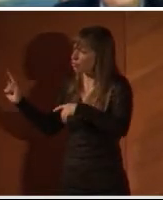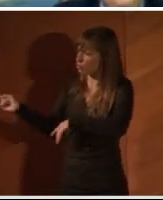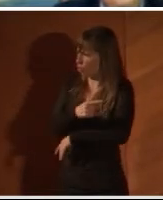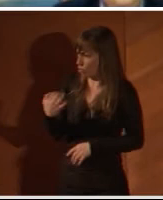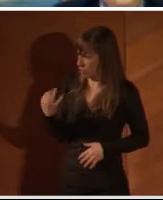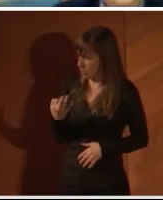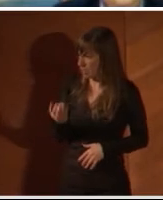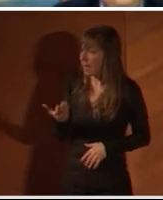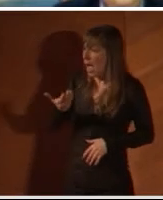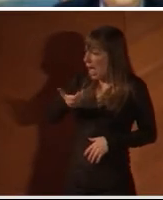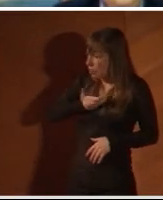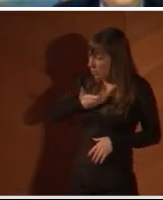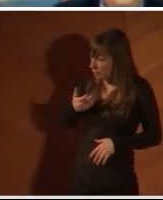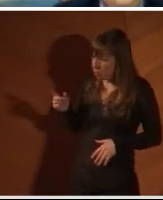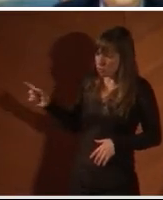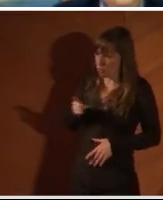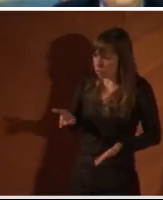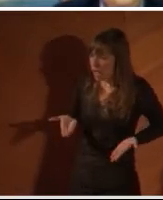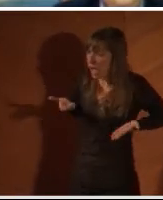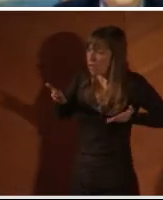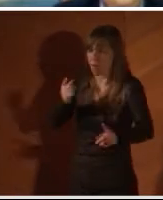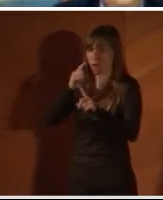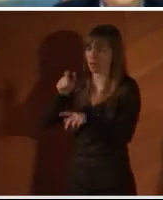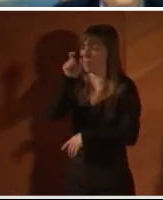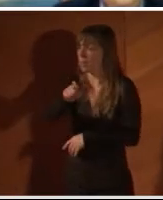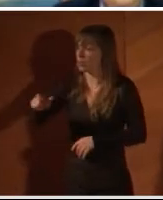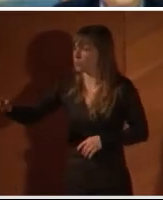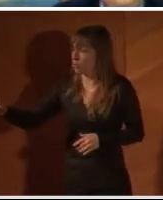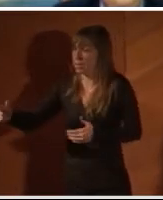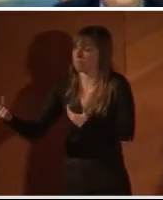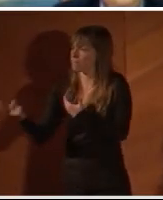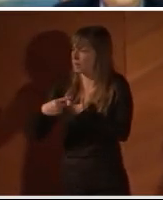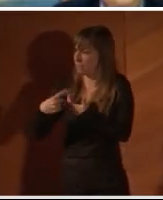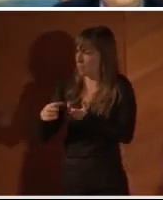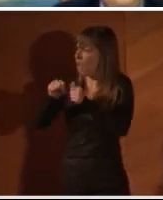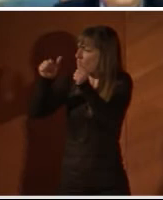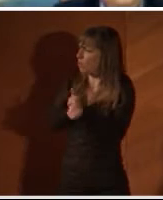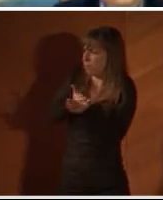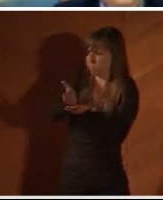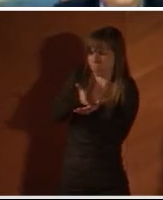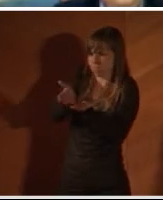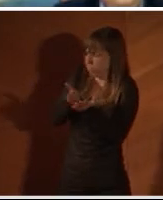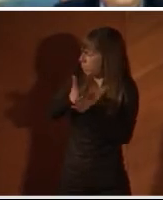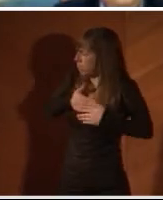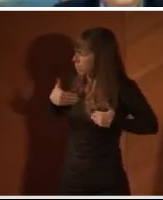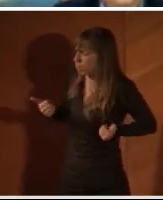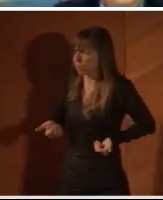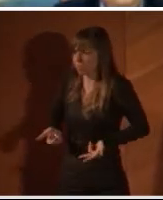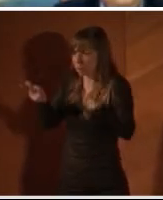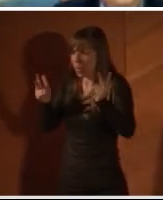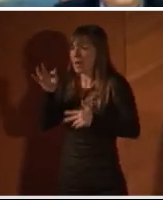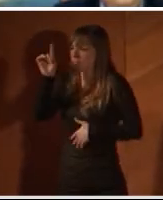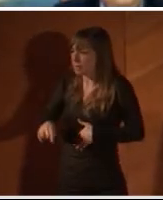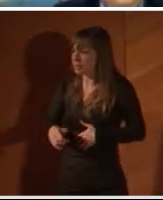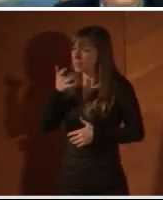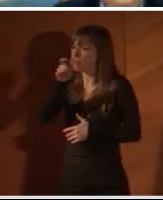los ayuntamientos a facilitar la participación de todas las maneras que sea posible y asumir también las consecuencias de